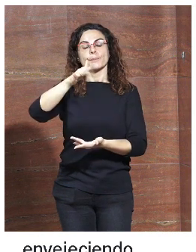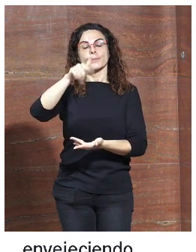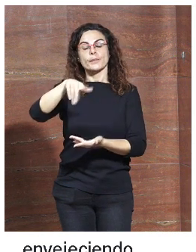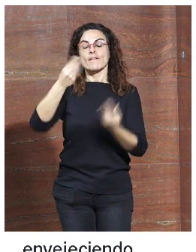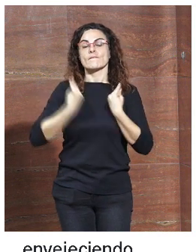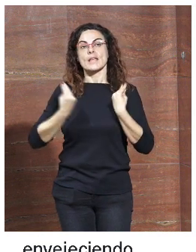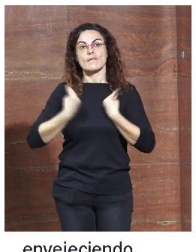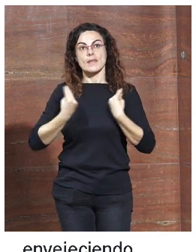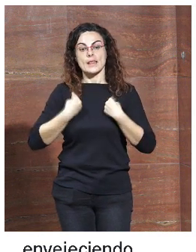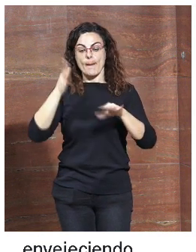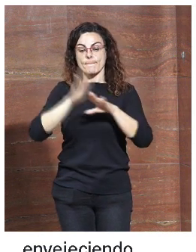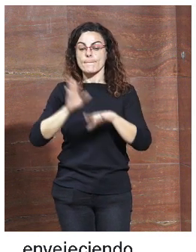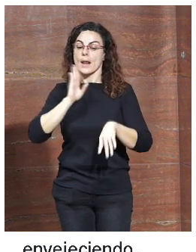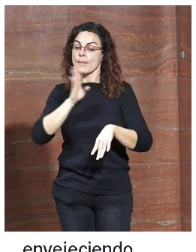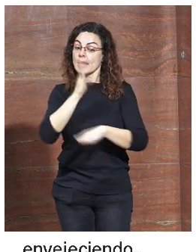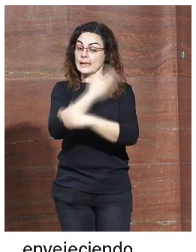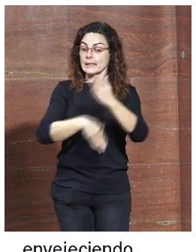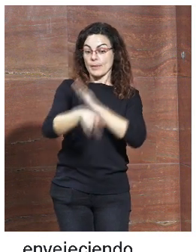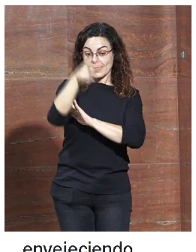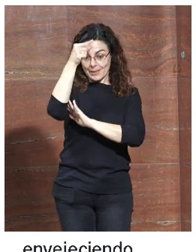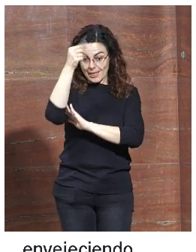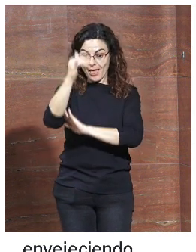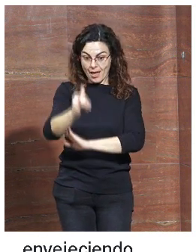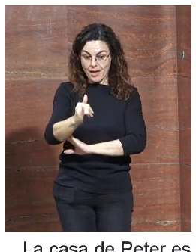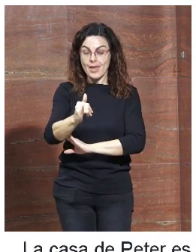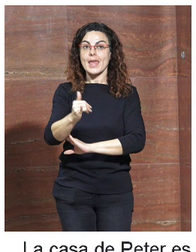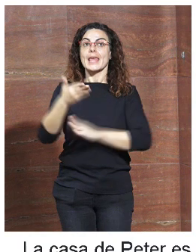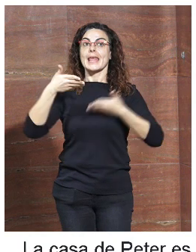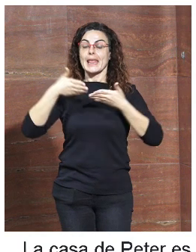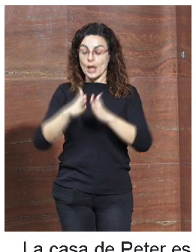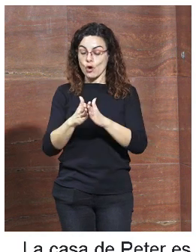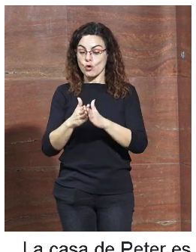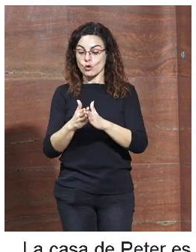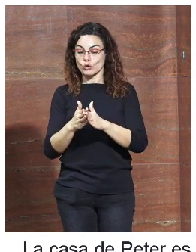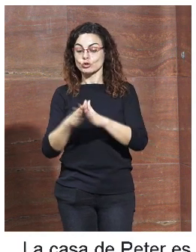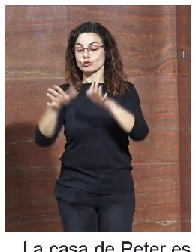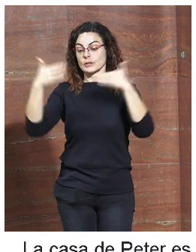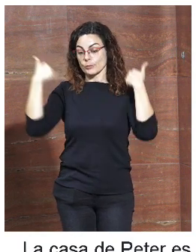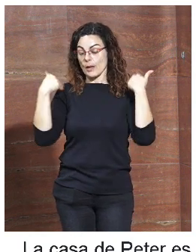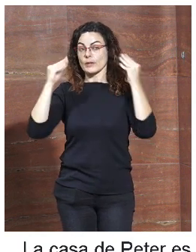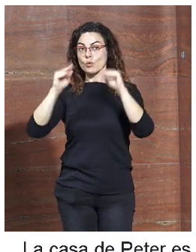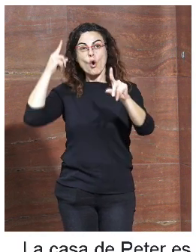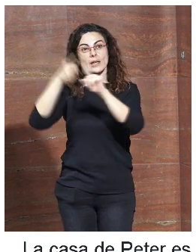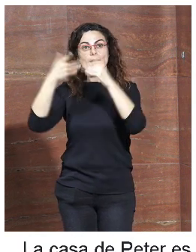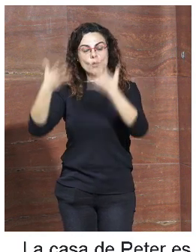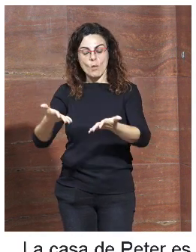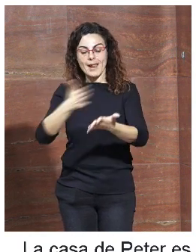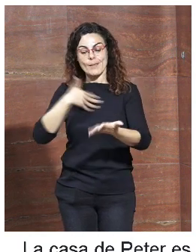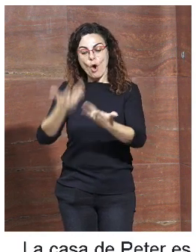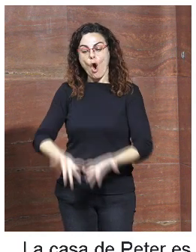una vivienda para madres con discapacidad intelectual con menores a su cargo, y el objetivo de este proyecto es